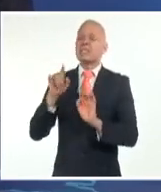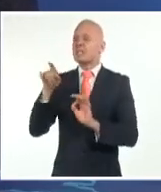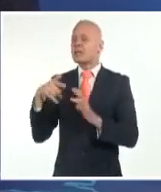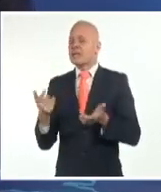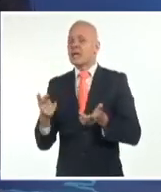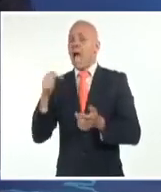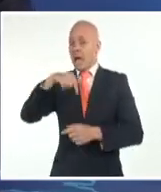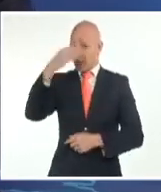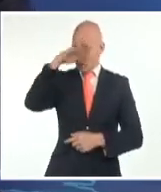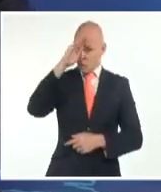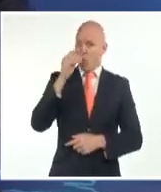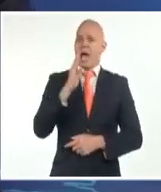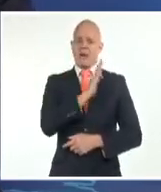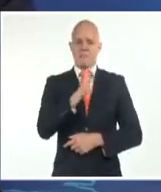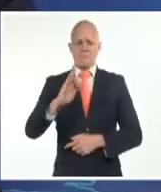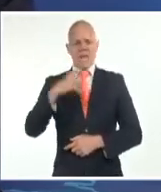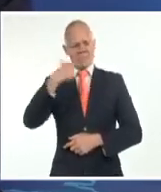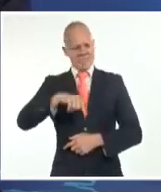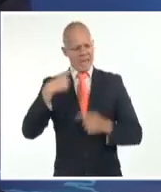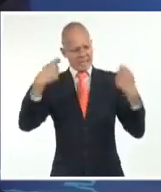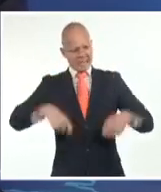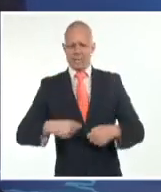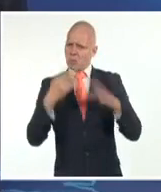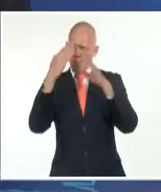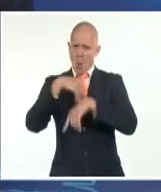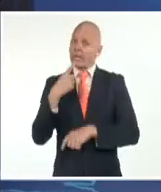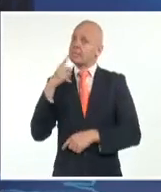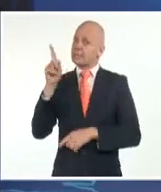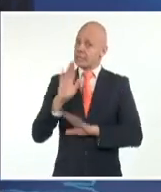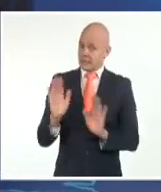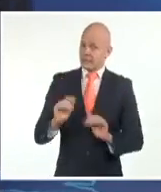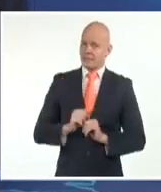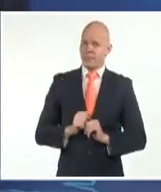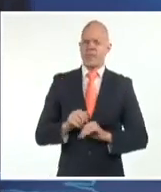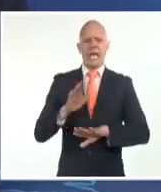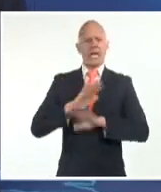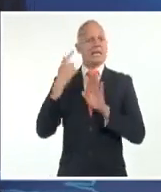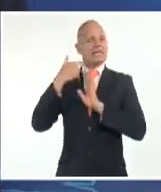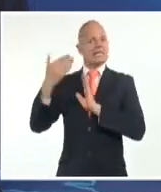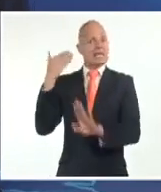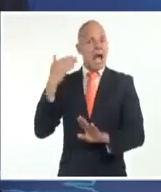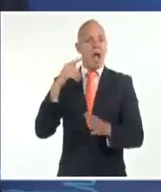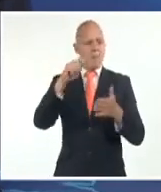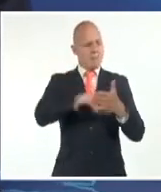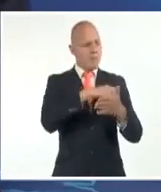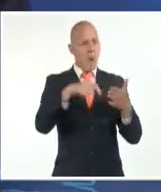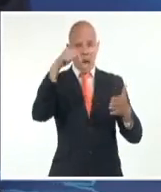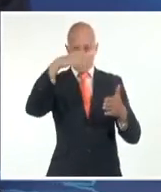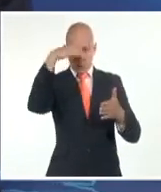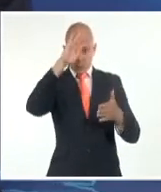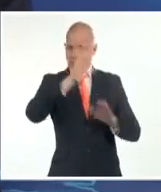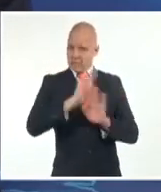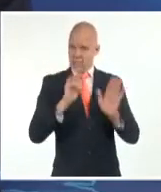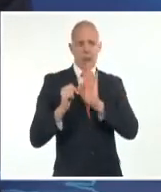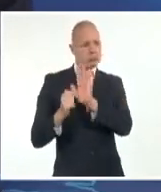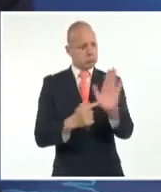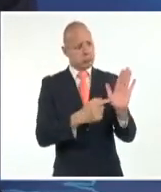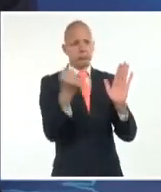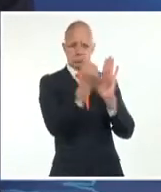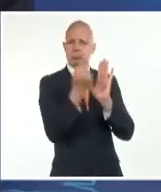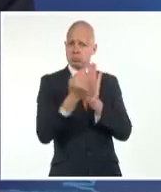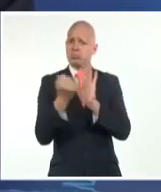Cuba refrendó en su denuncia la Comisión de Relaciones Internacionales de la Asamblea Nacional del Poder Popular. No nos asombran tales